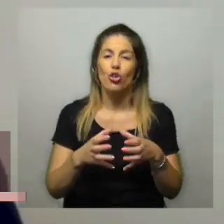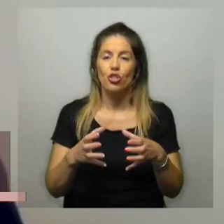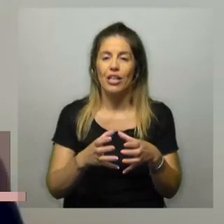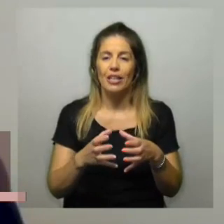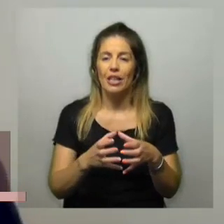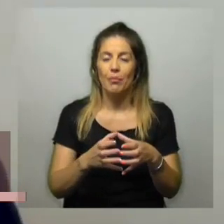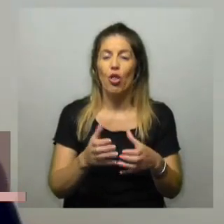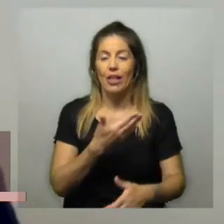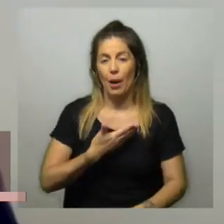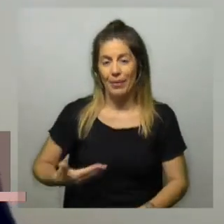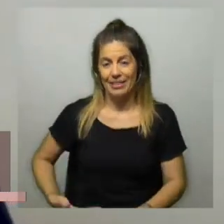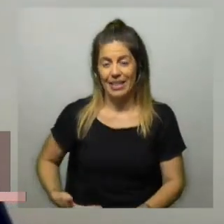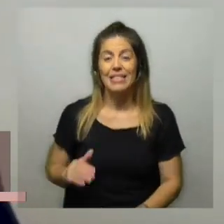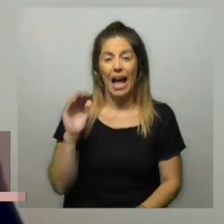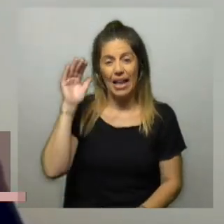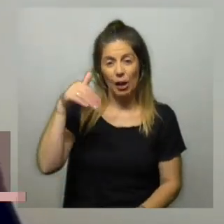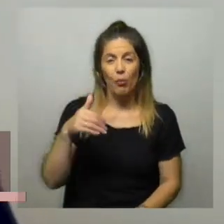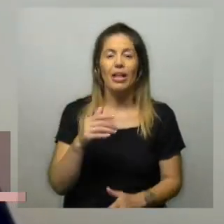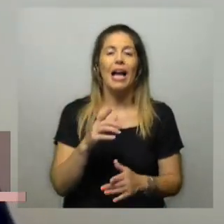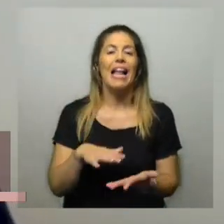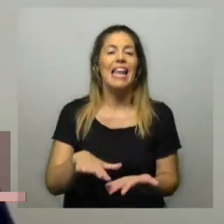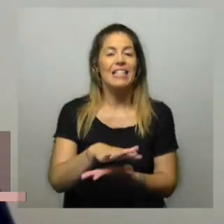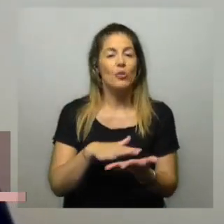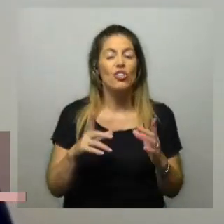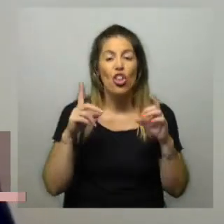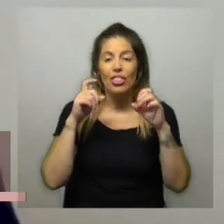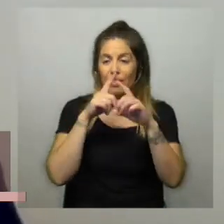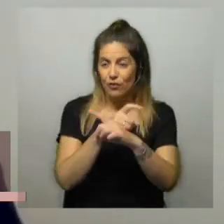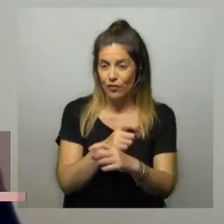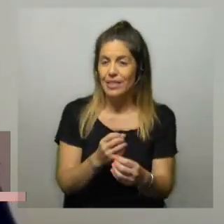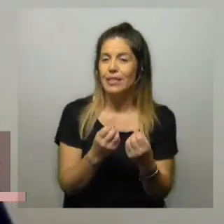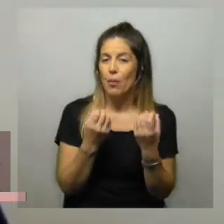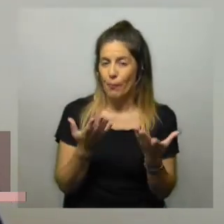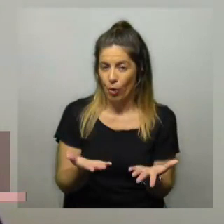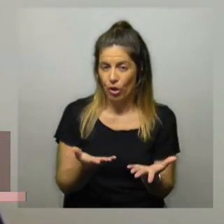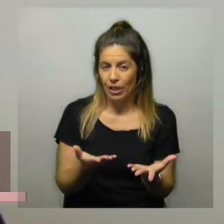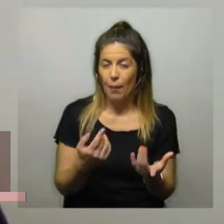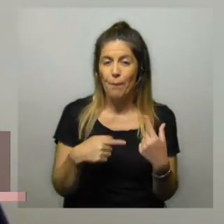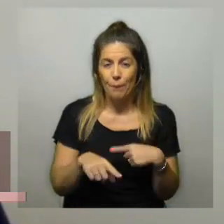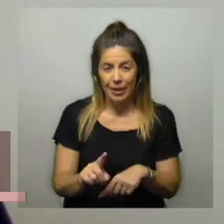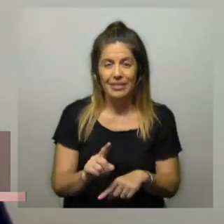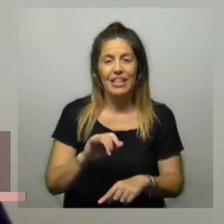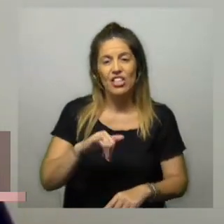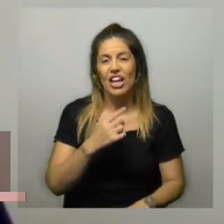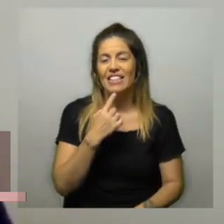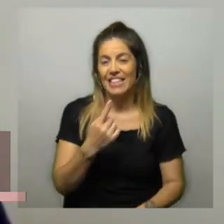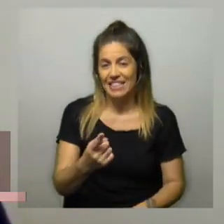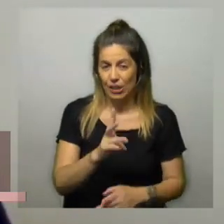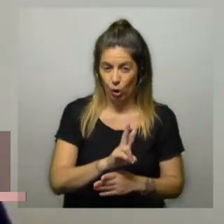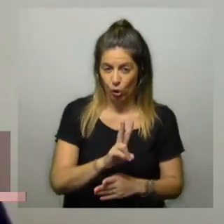misma presidencia de la República. La situación es muy compleja porque pese a que ya se dice